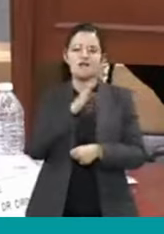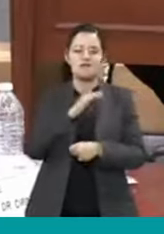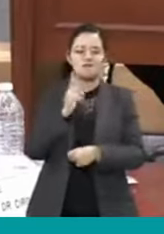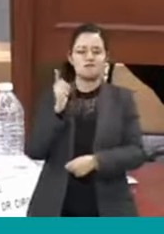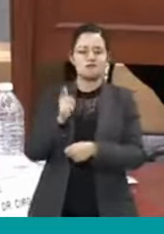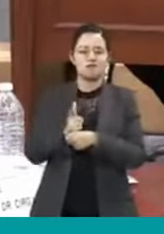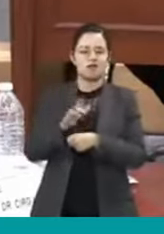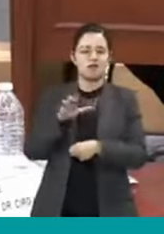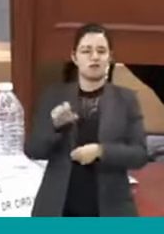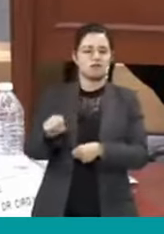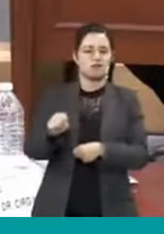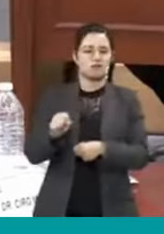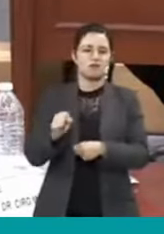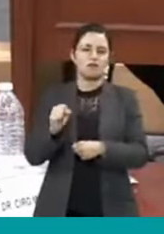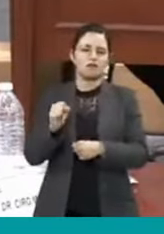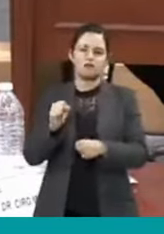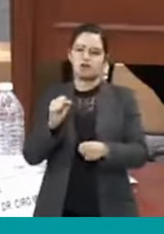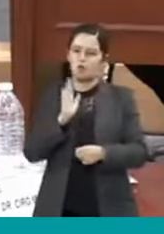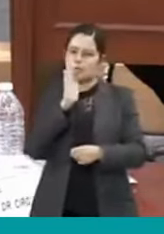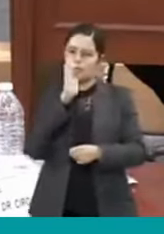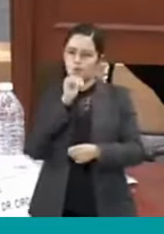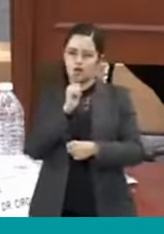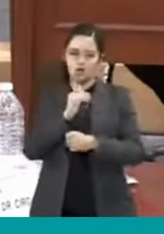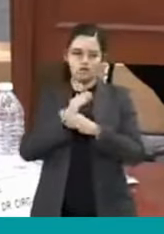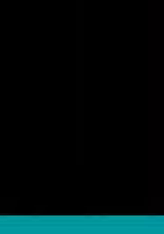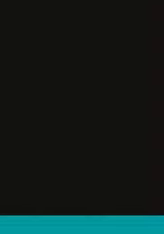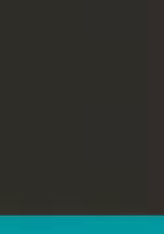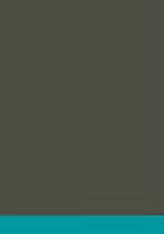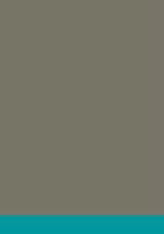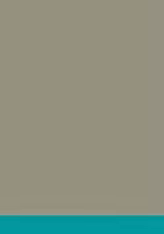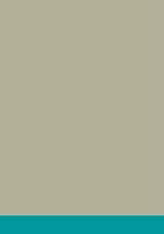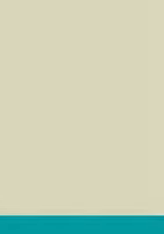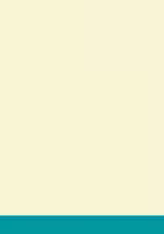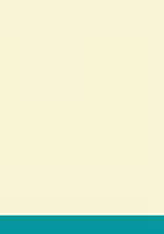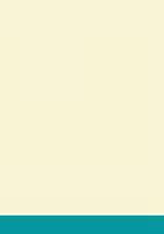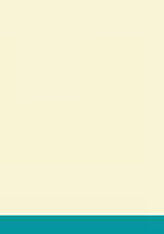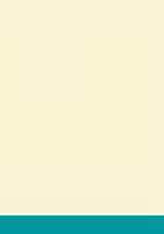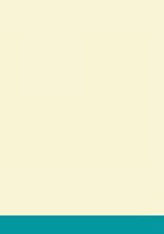sancionarla Mi voto es a favor del proyecto Muchas gracias